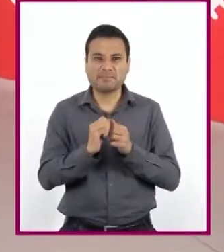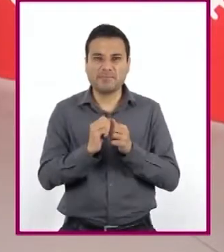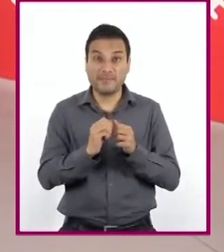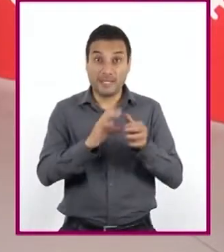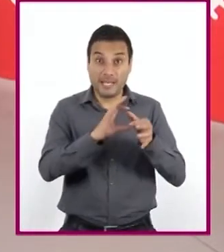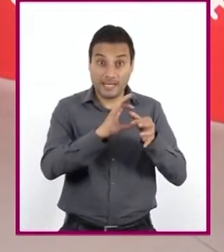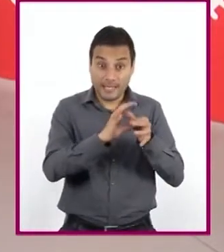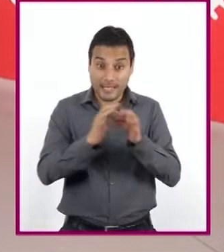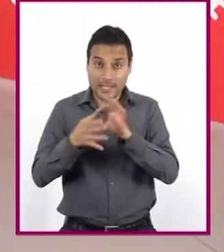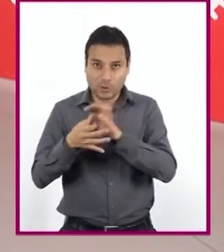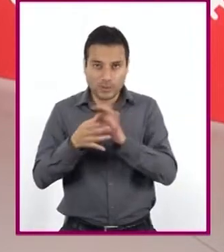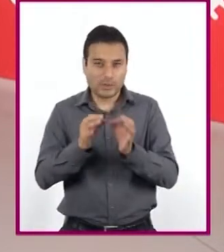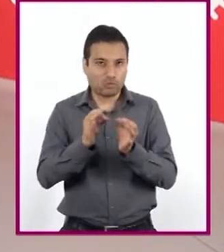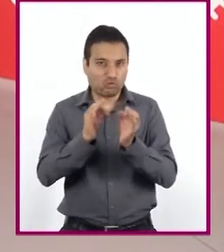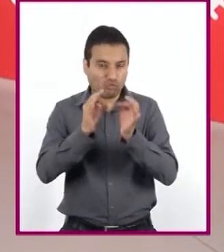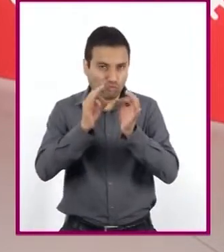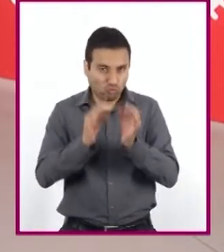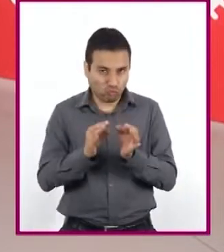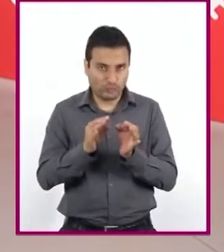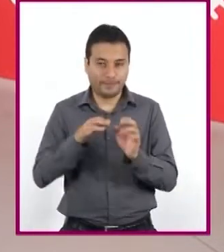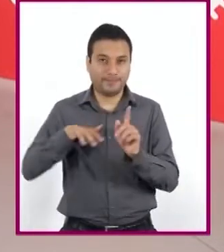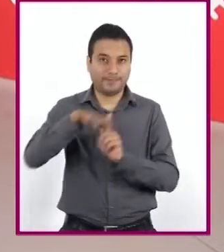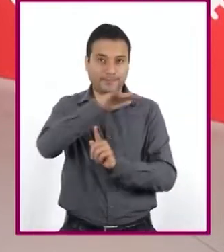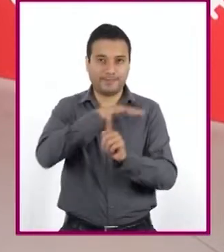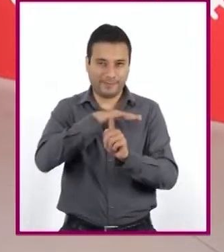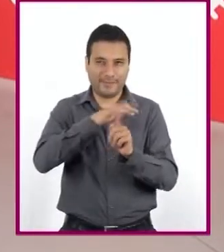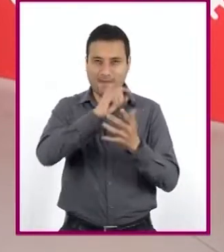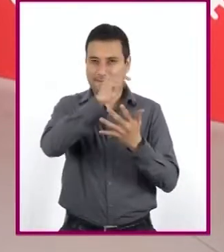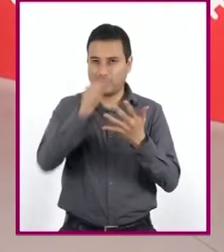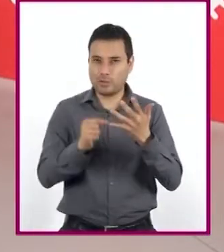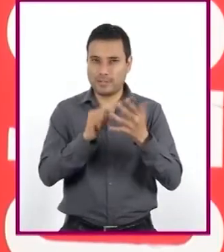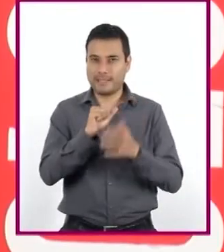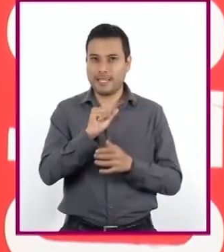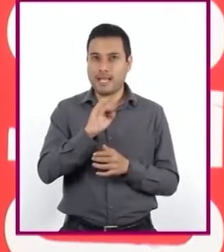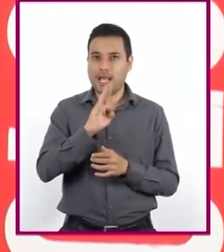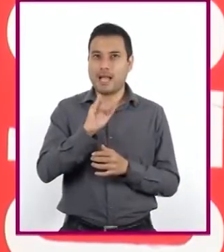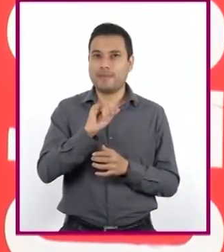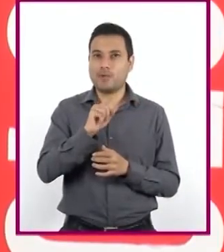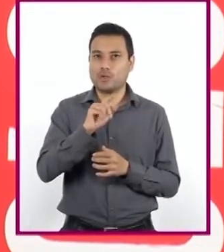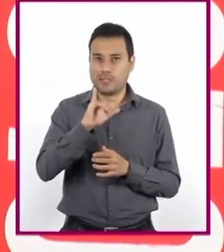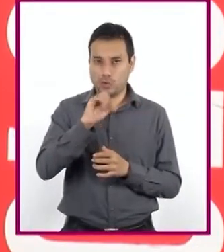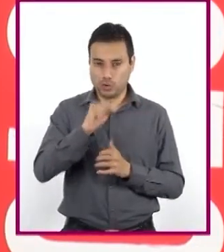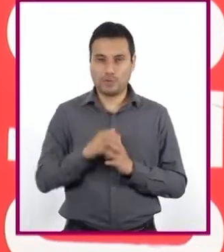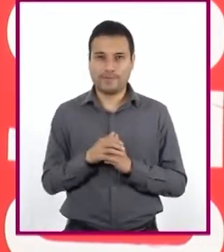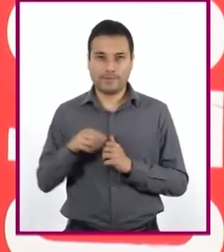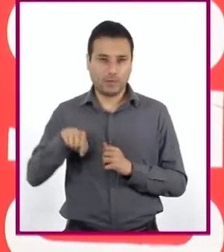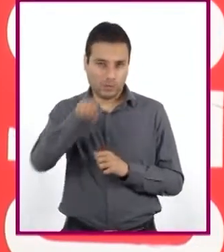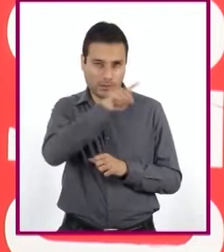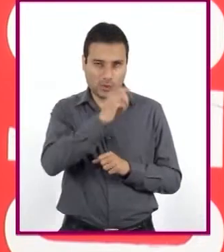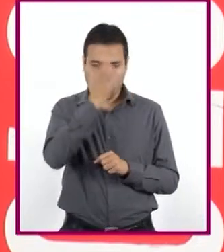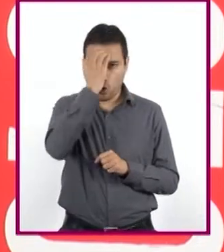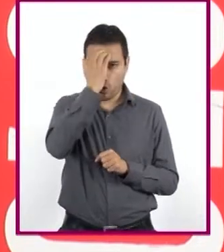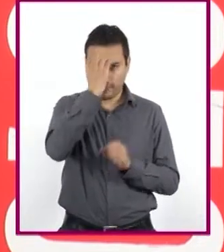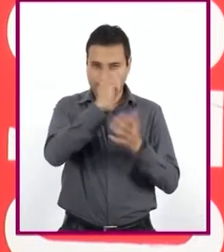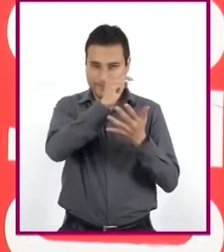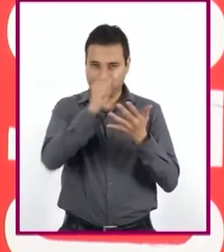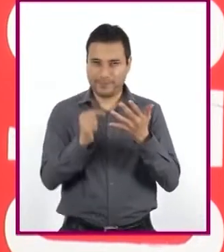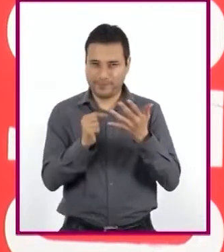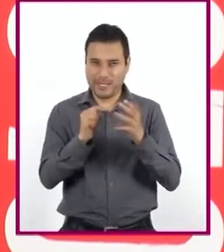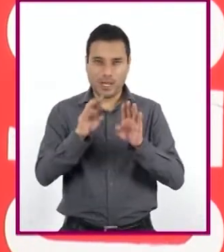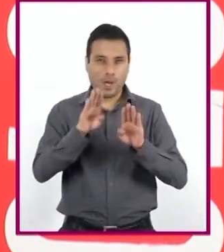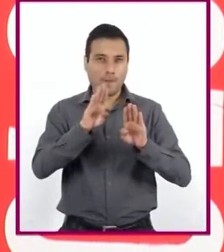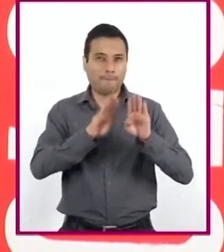seres vivos con los factores abióticos en el propósito, identificar ciclos biogeoquímicos en